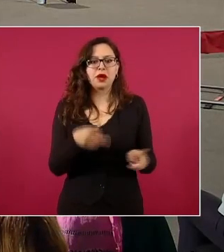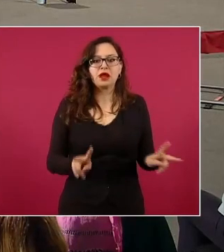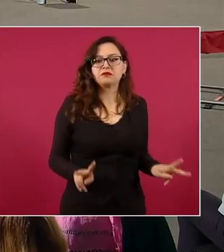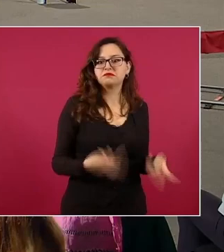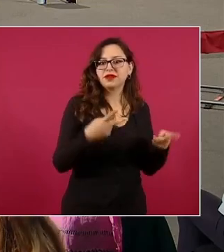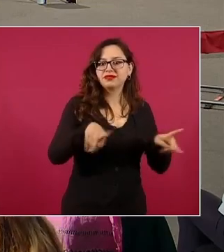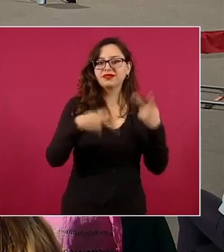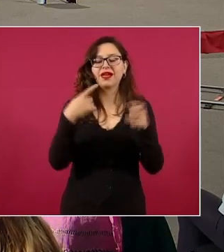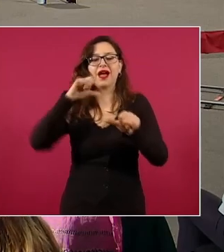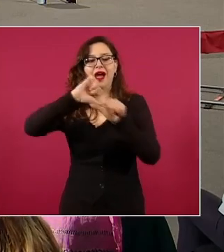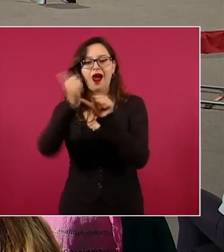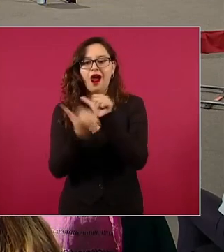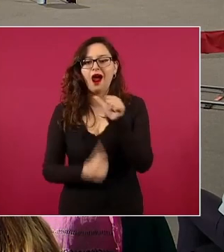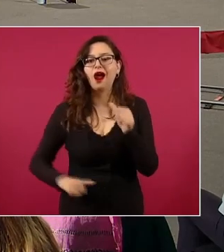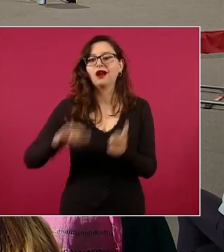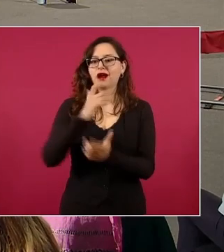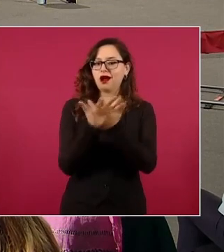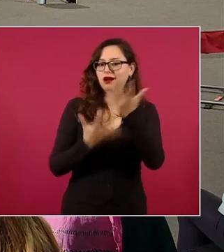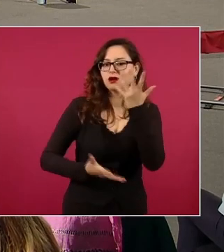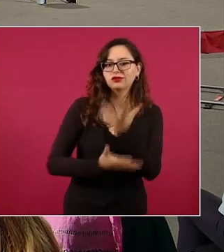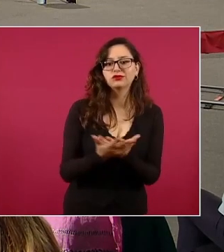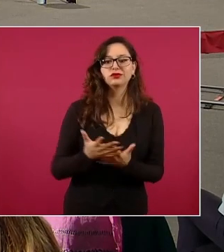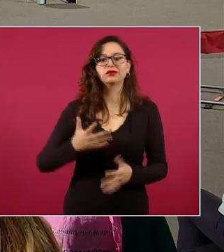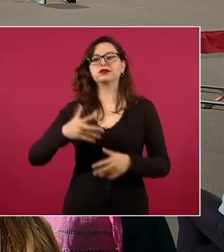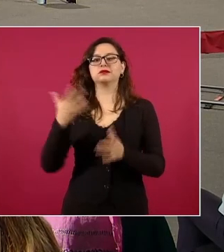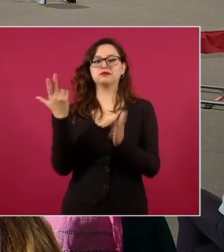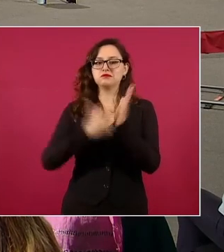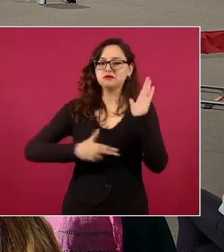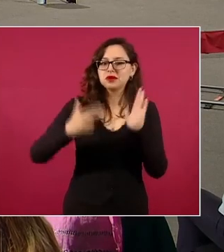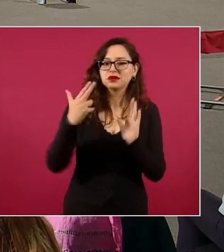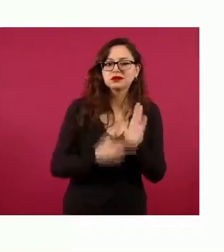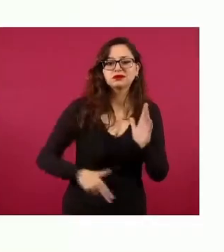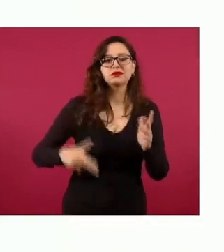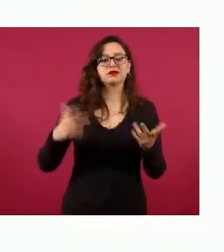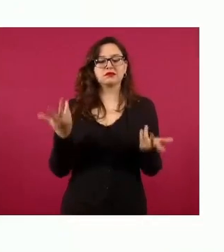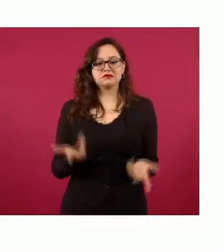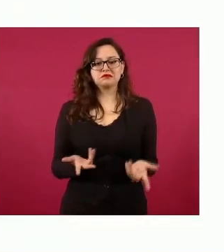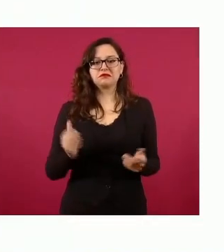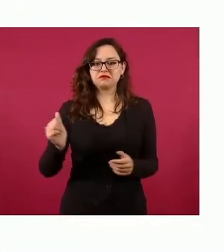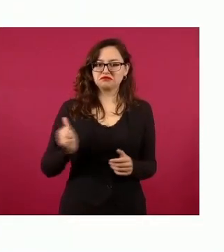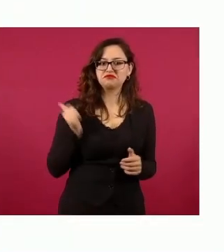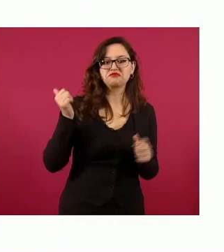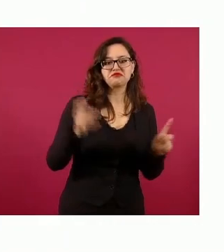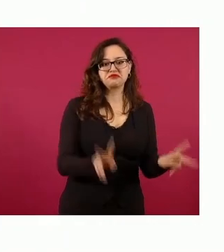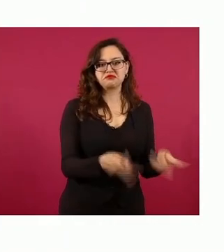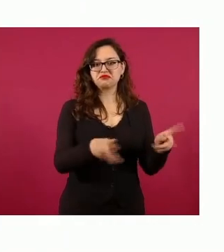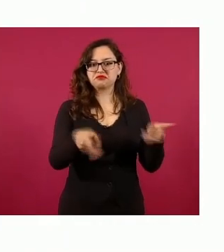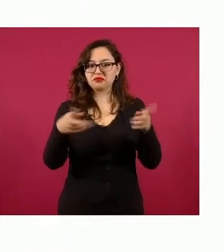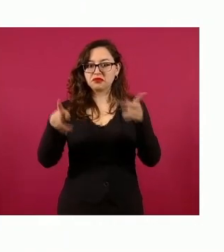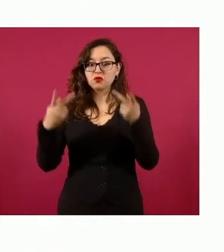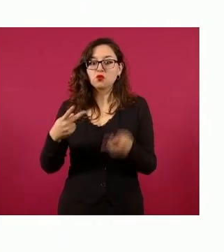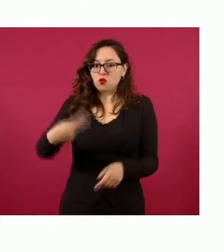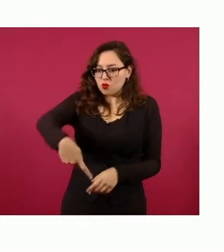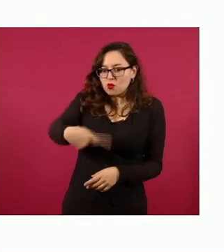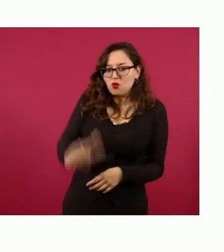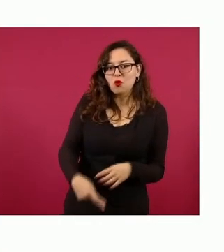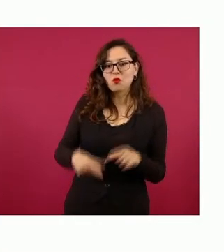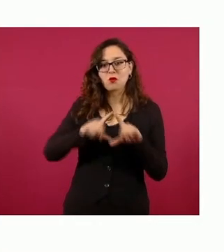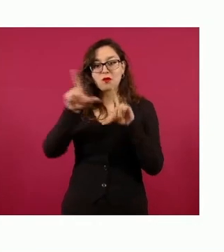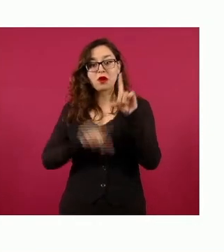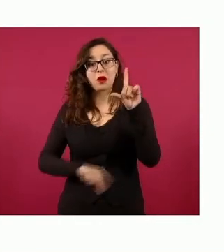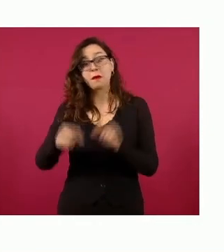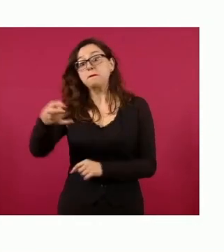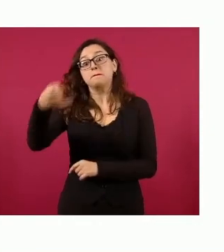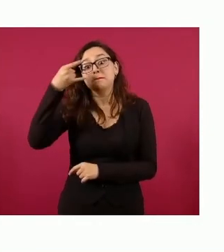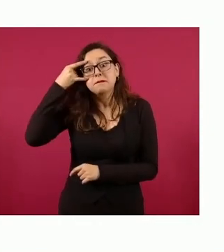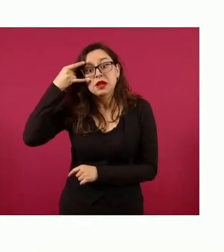tradicionales de mezclilla utilizaron el espacio para vender sus productos de marcas nacionales y no piratería,